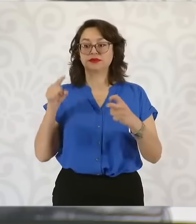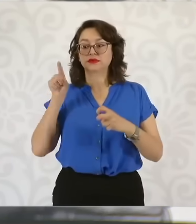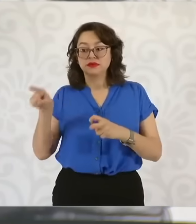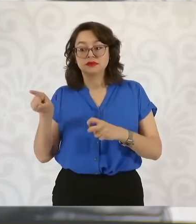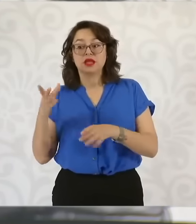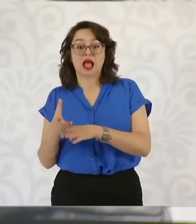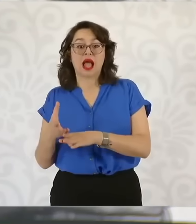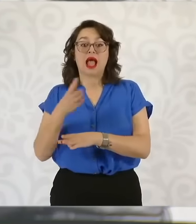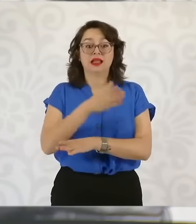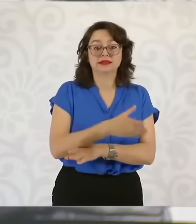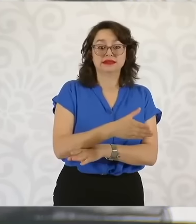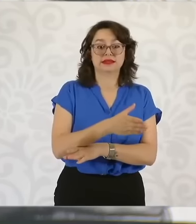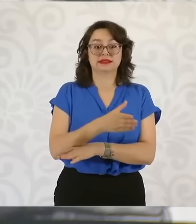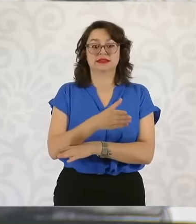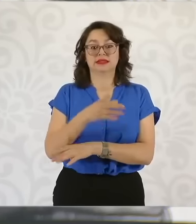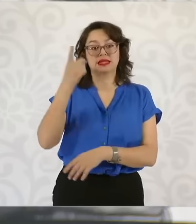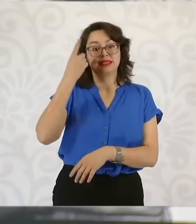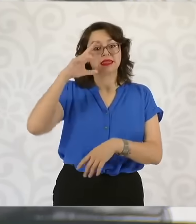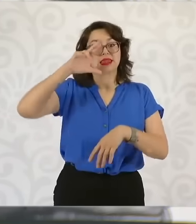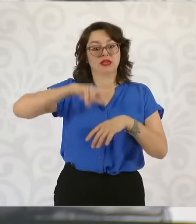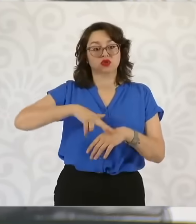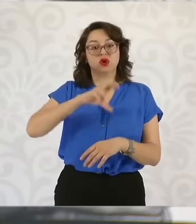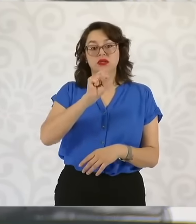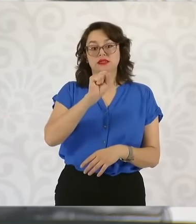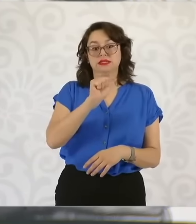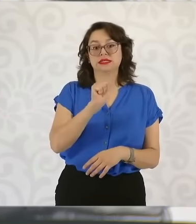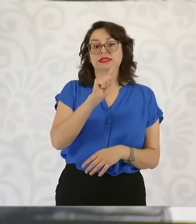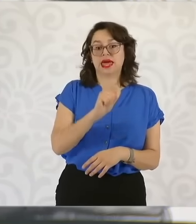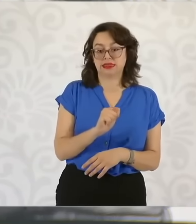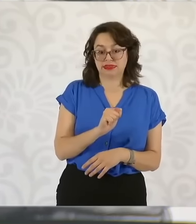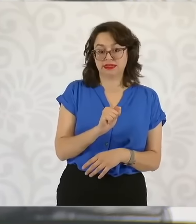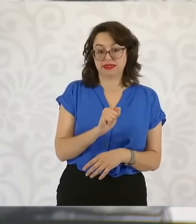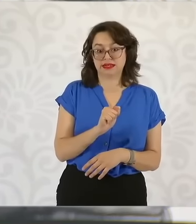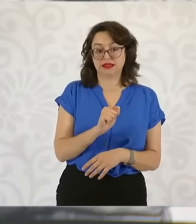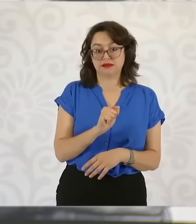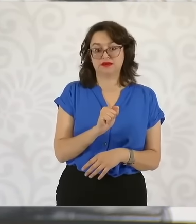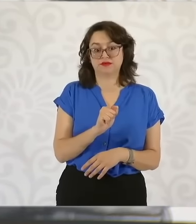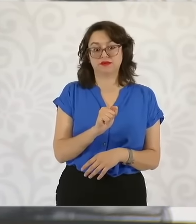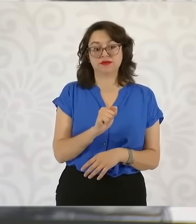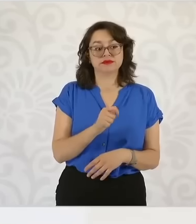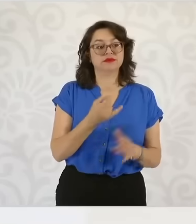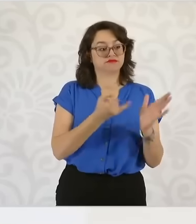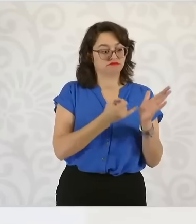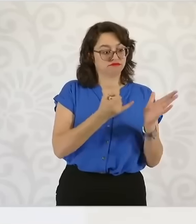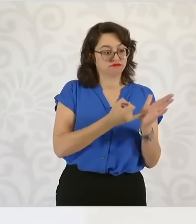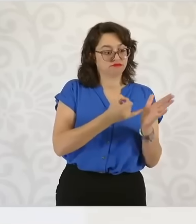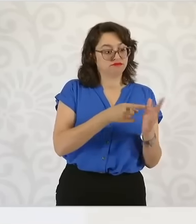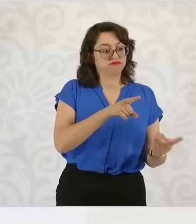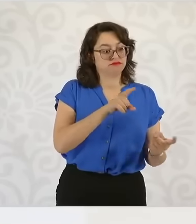SAT, del Servicio de Administración Tributaria, que en su época se cobraron